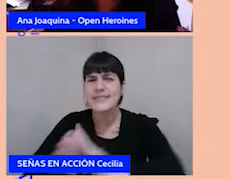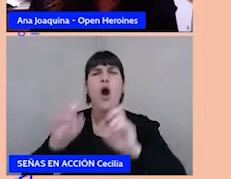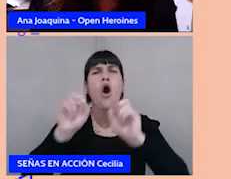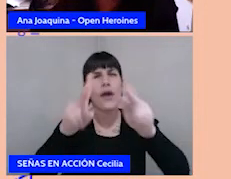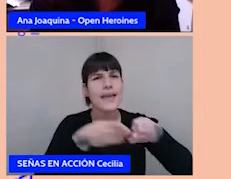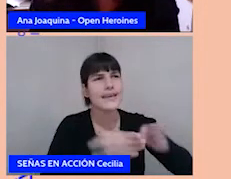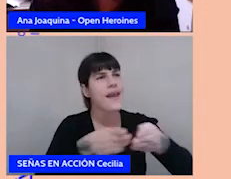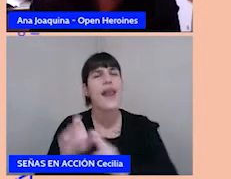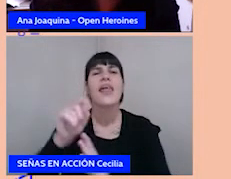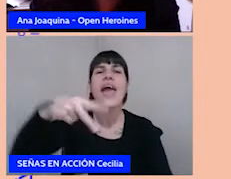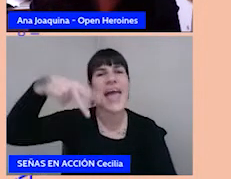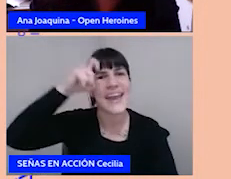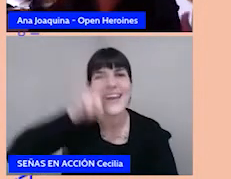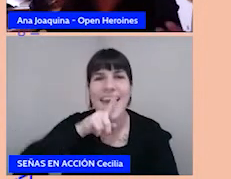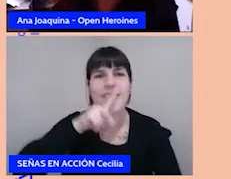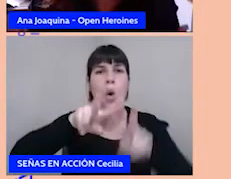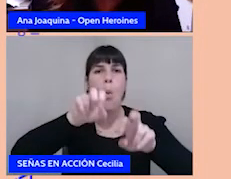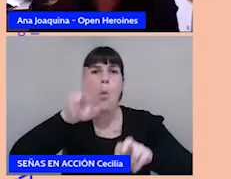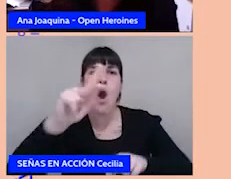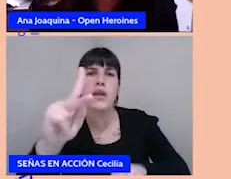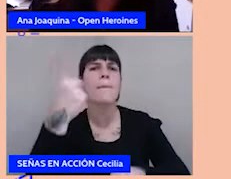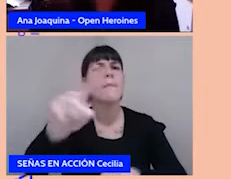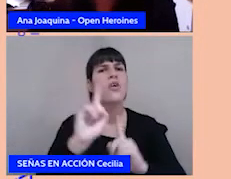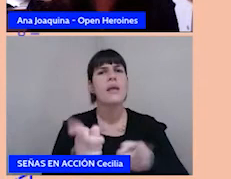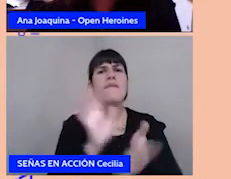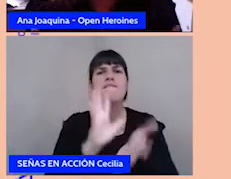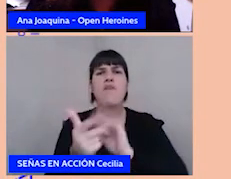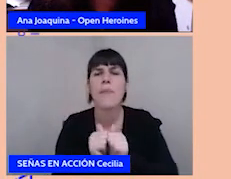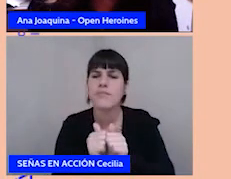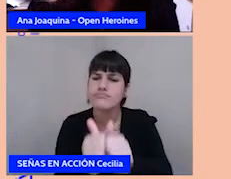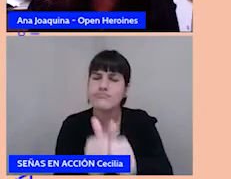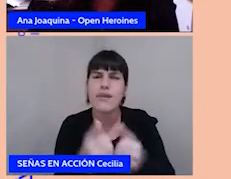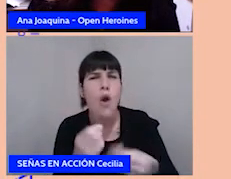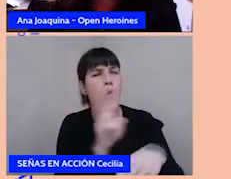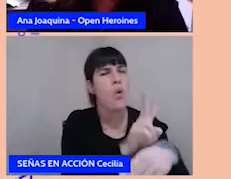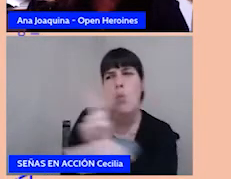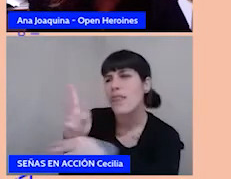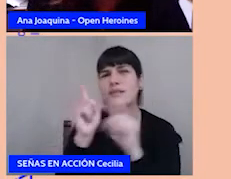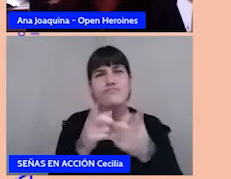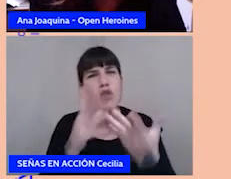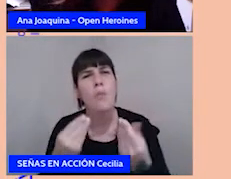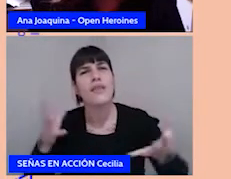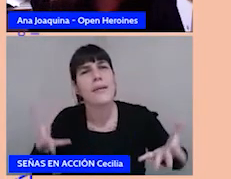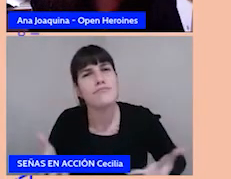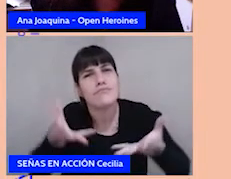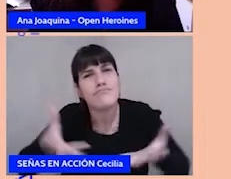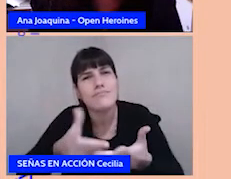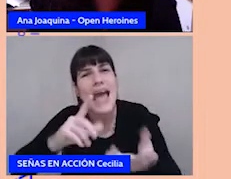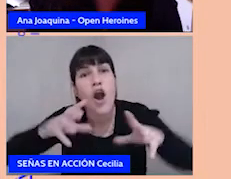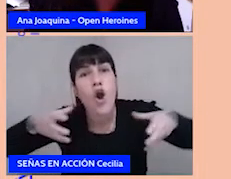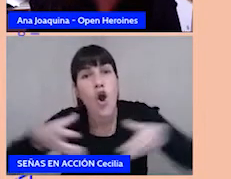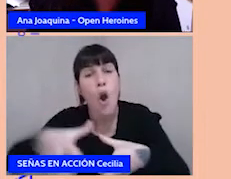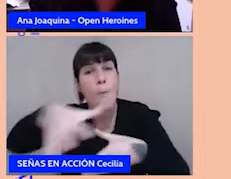acompañarse, cuidarse y promover cambios importantes en la comunidad de tecnología, que básicamente es una